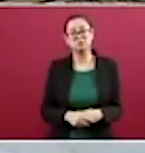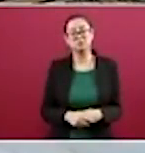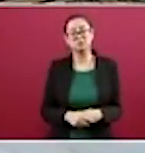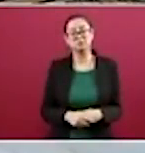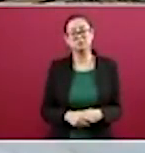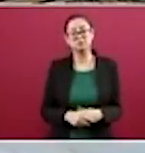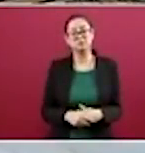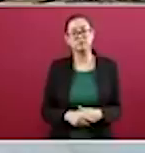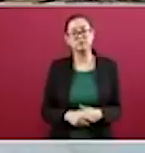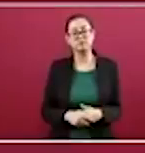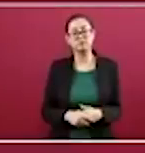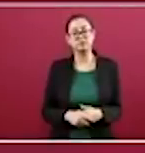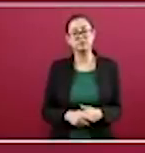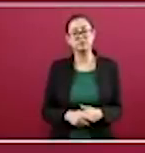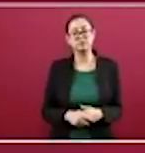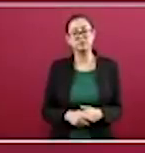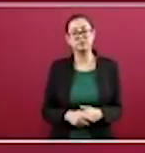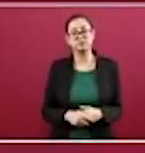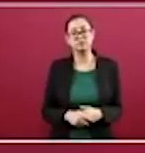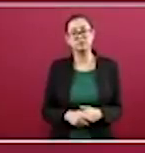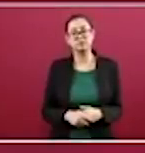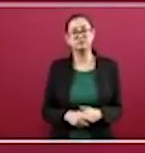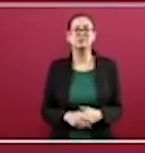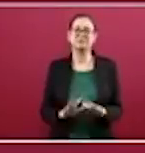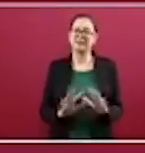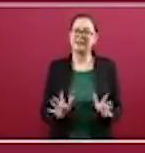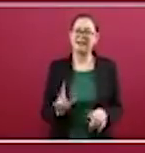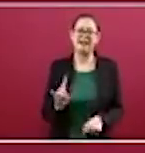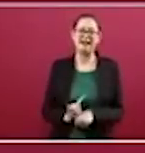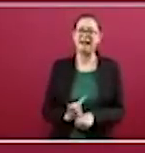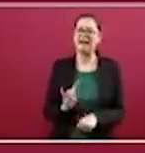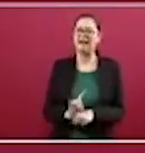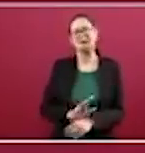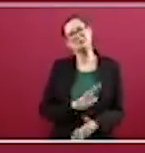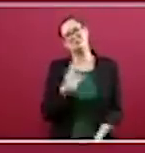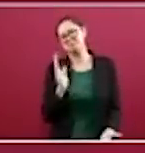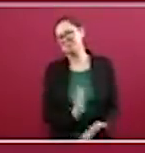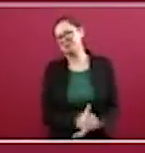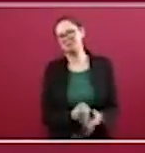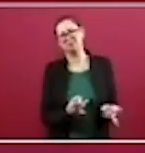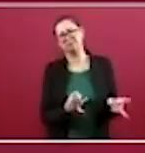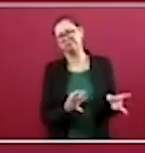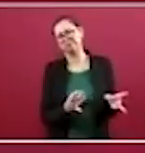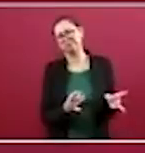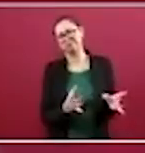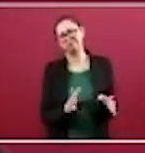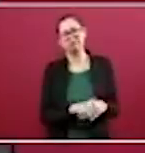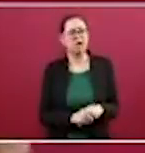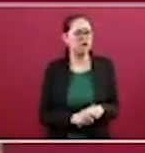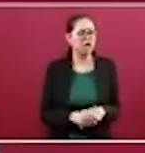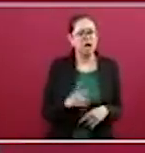porque ya basta también de la simulación, de estar nada más